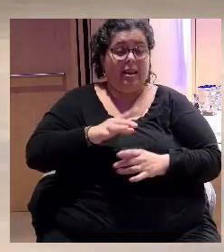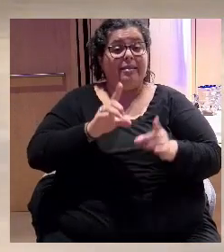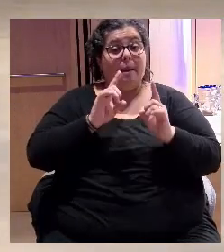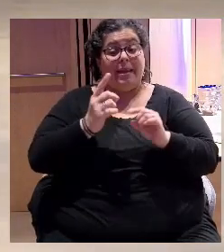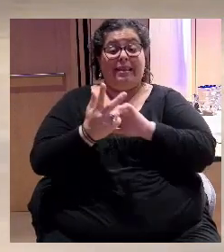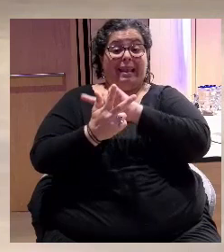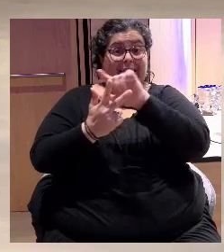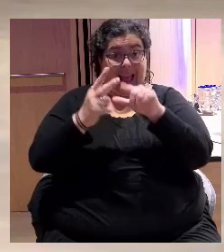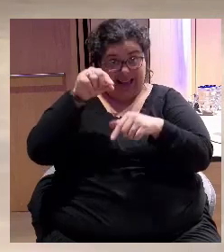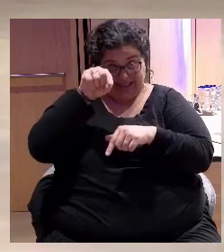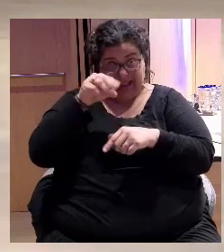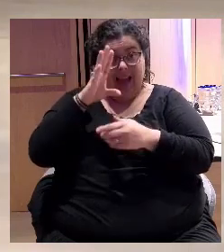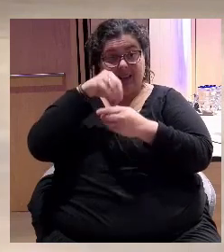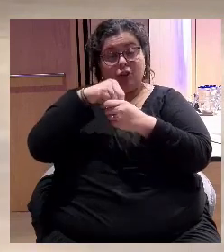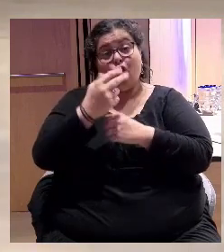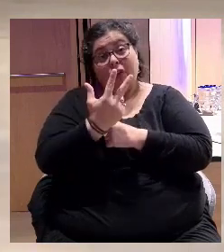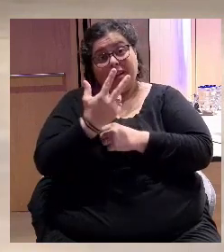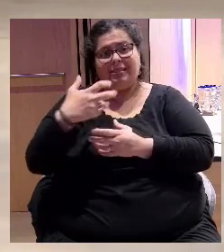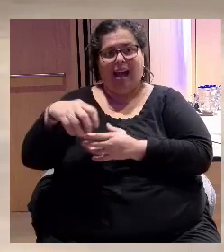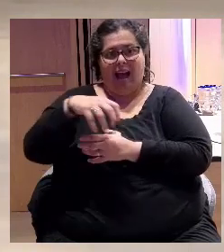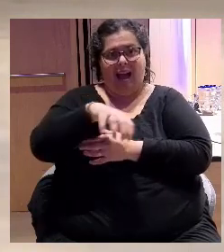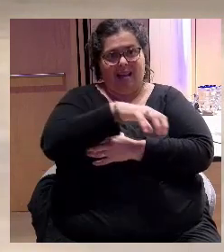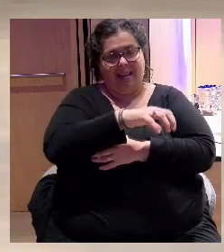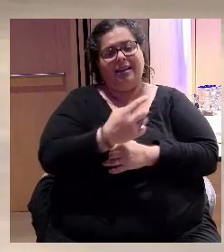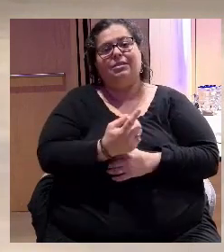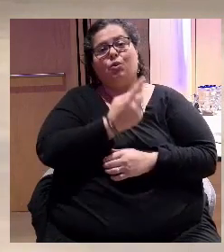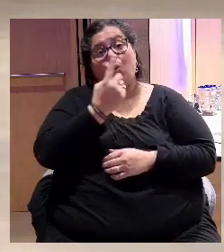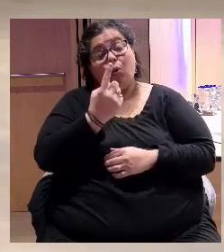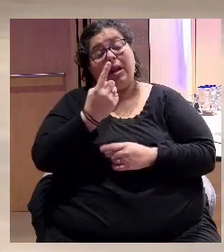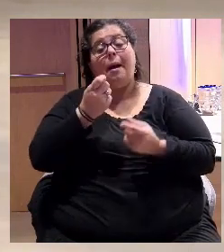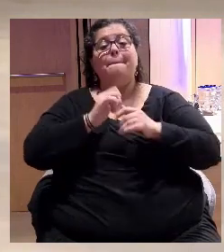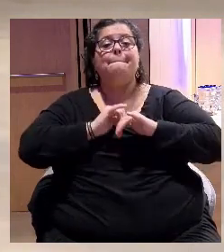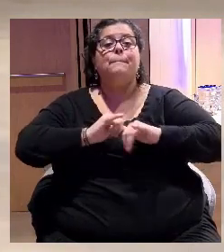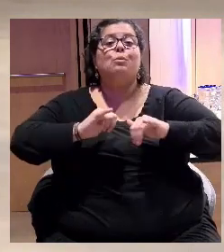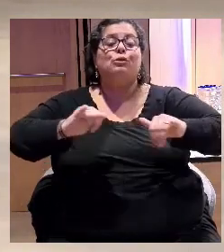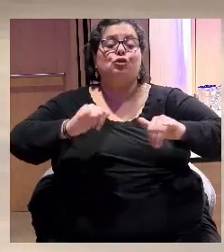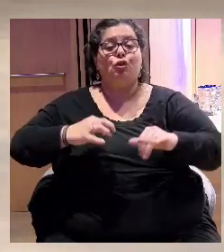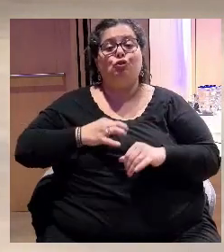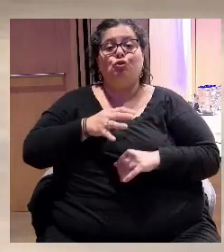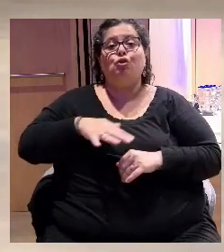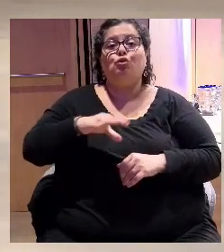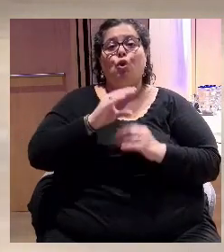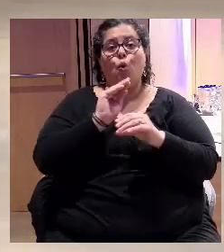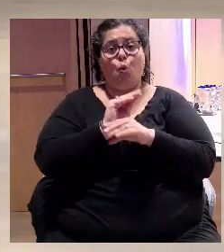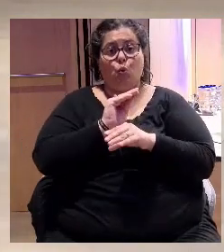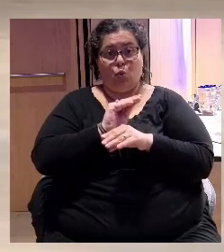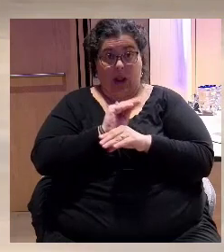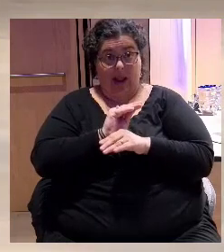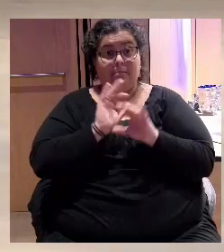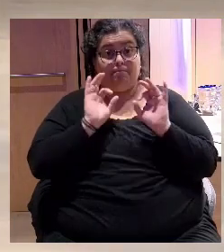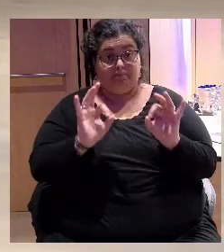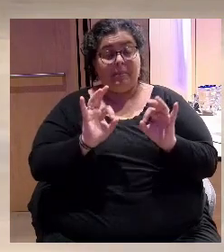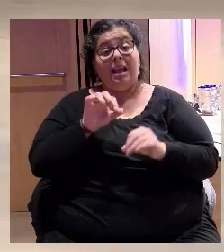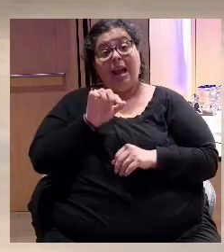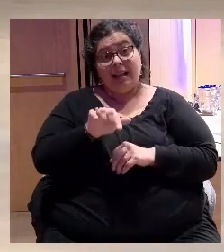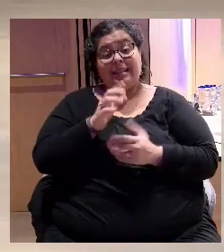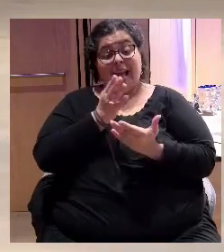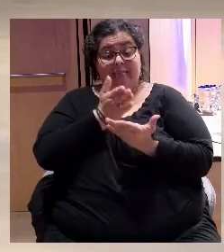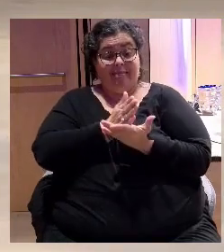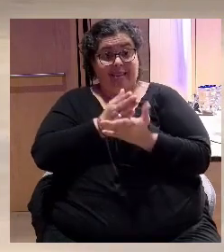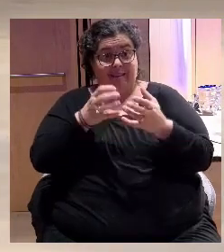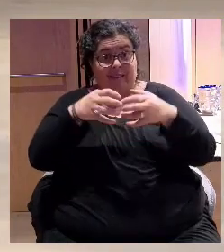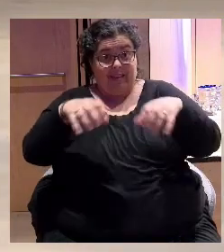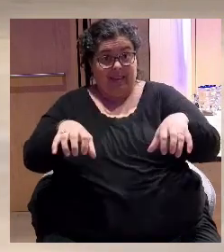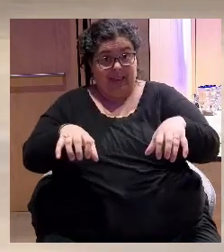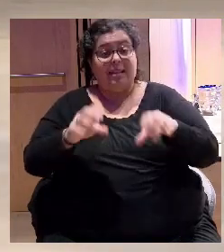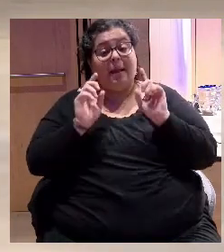3 áreas más. Una de esas áreas es el área de promoción sociocultural, que a su vez, valga la redundancia, está dividida